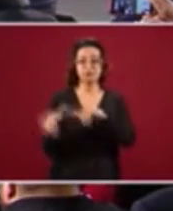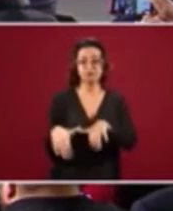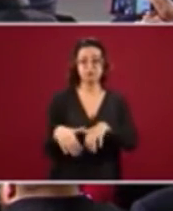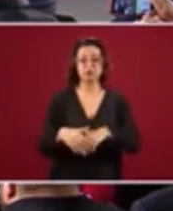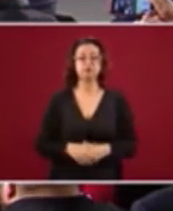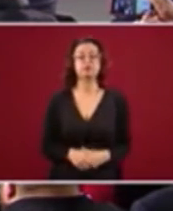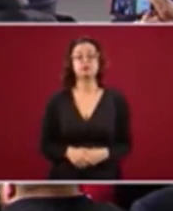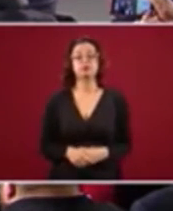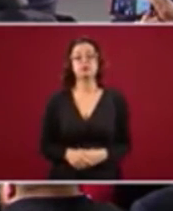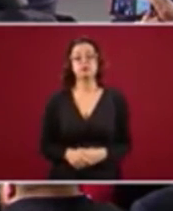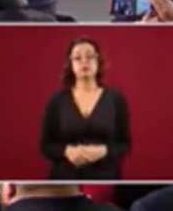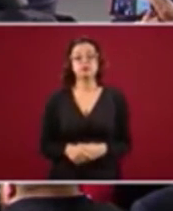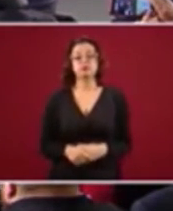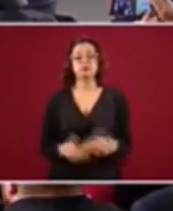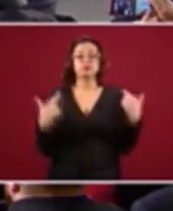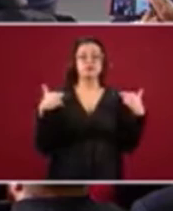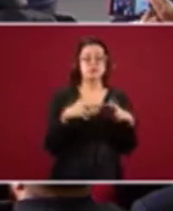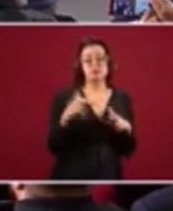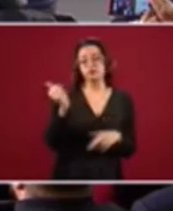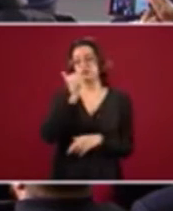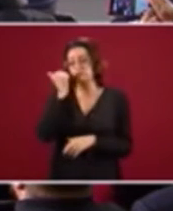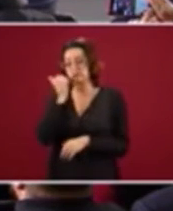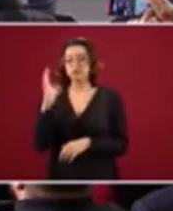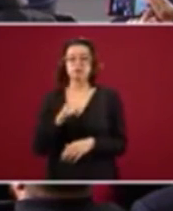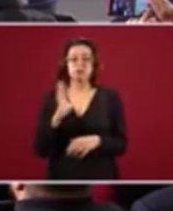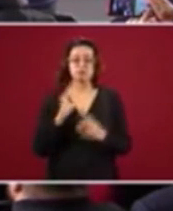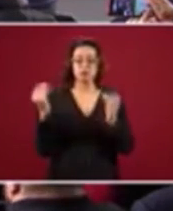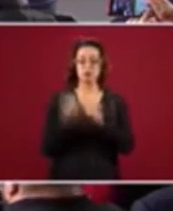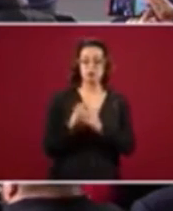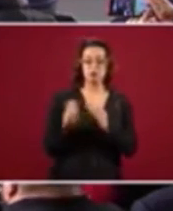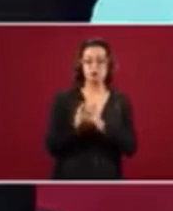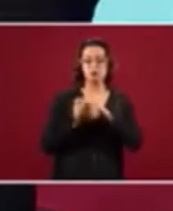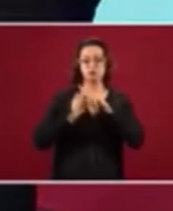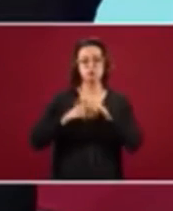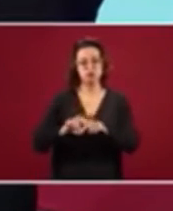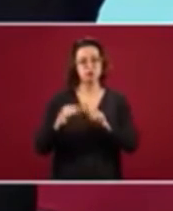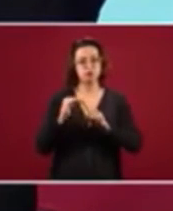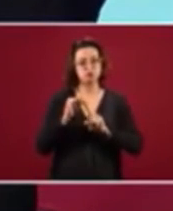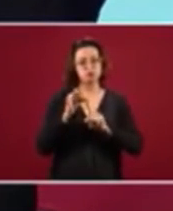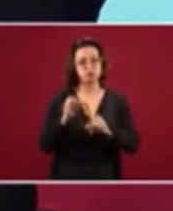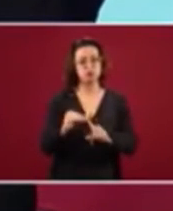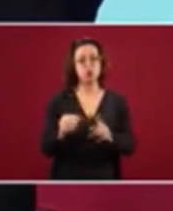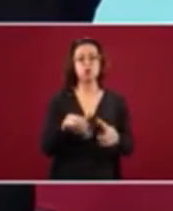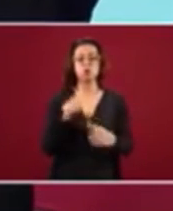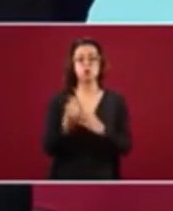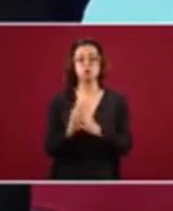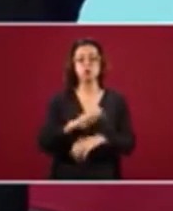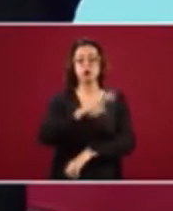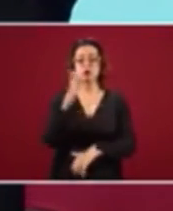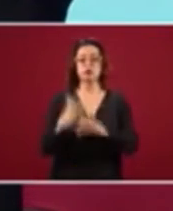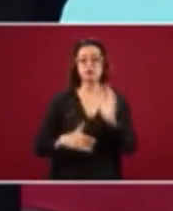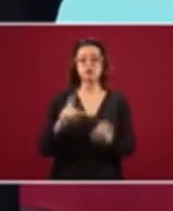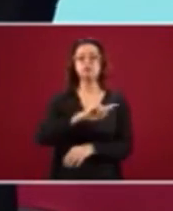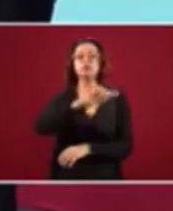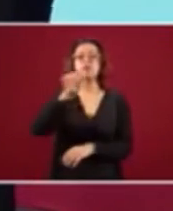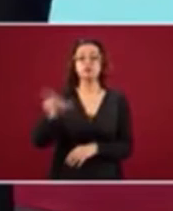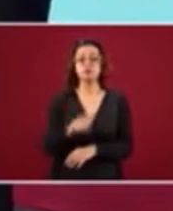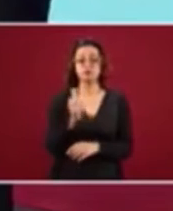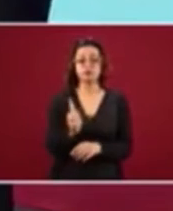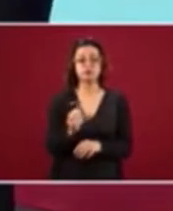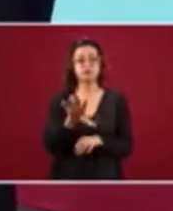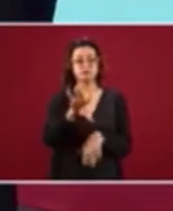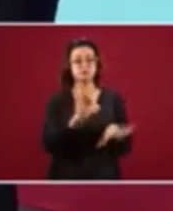un curso introductorio propedéutico y a partir de la finalización de este curso se establecerá quiénes